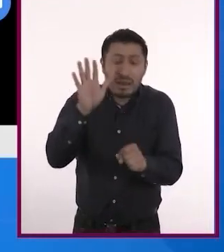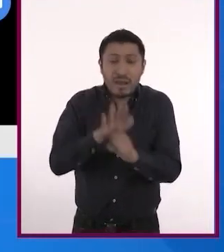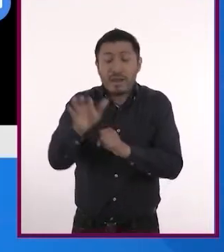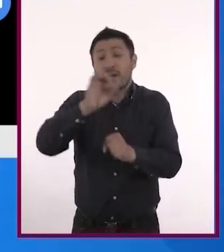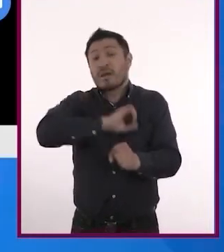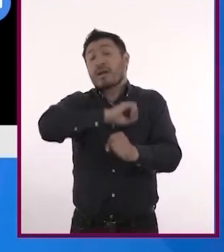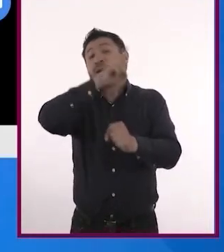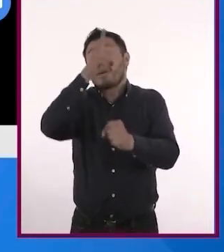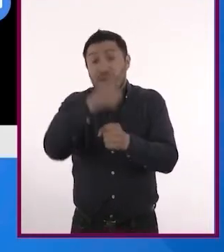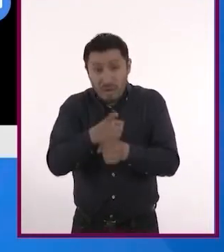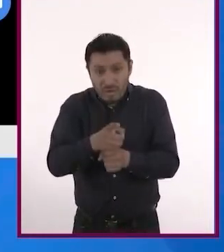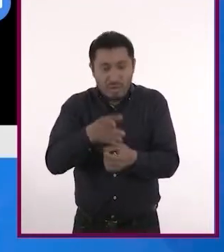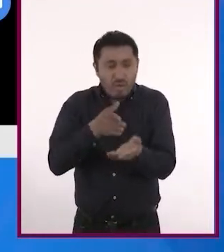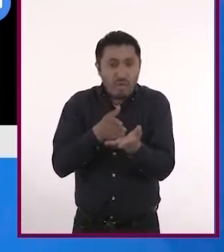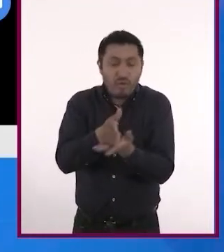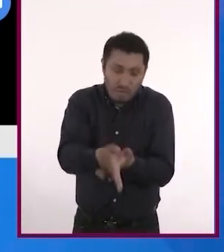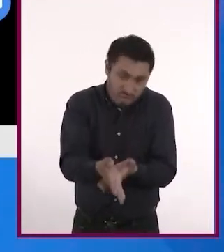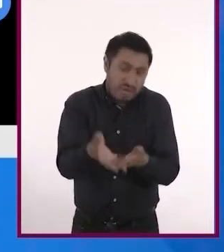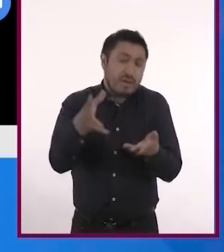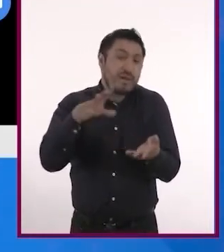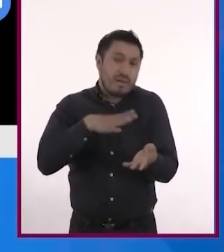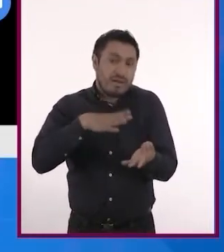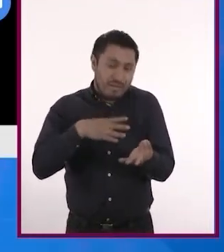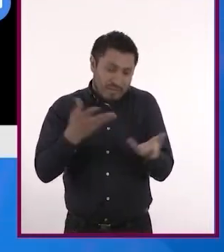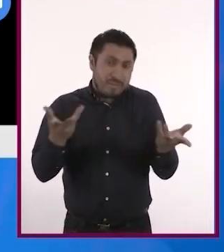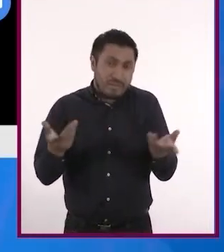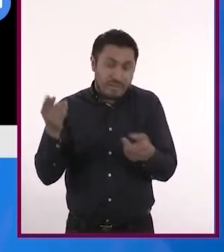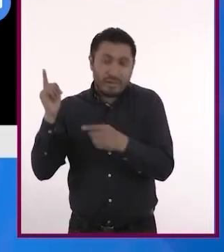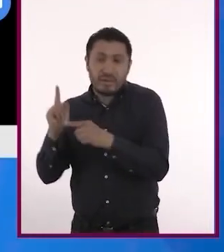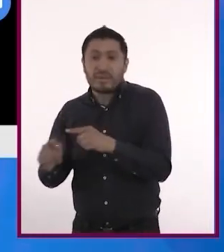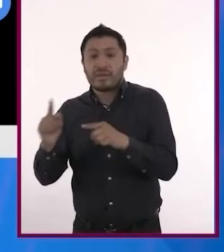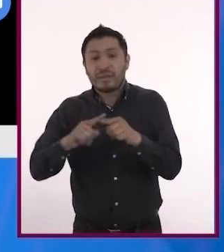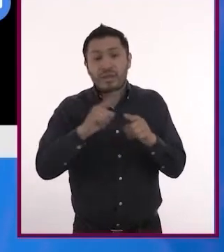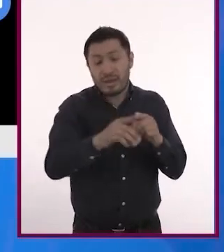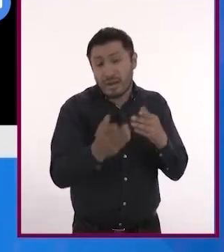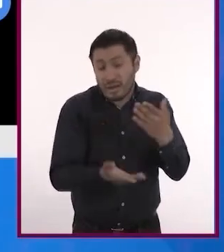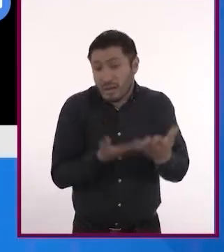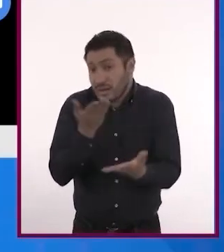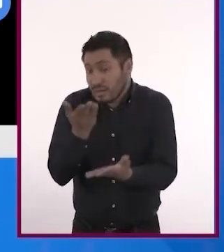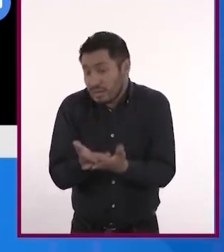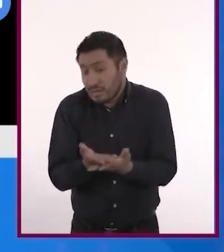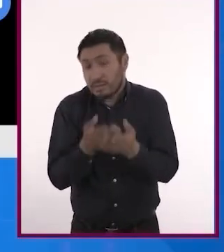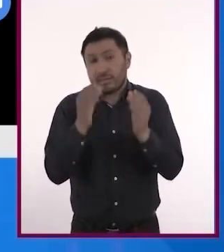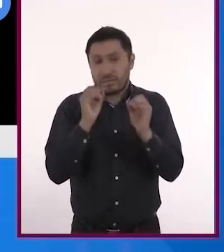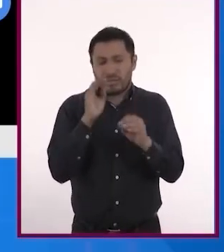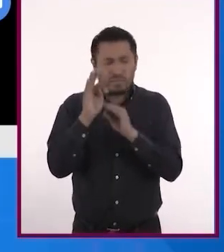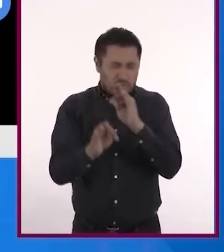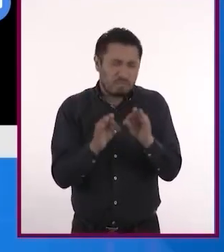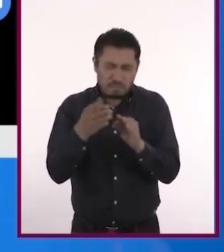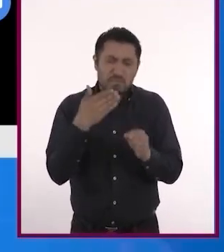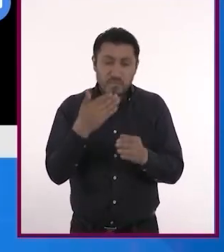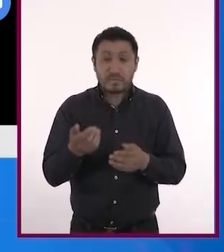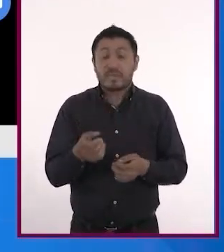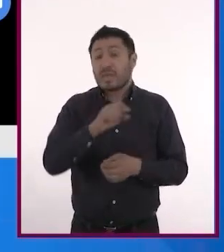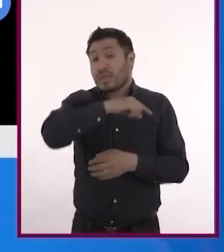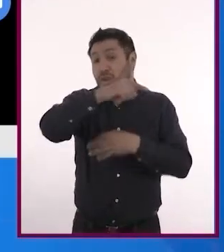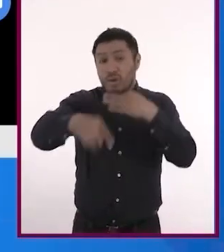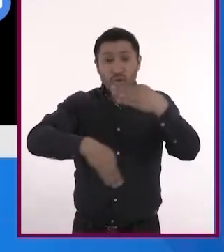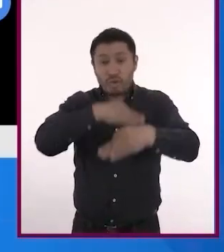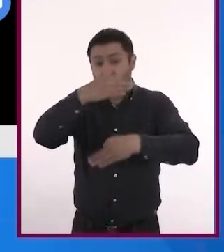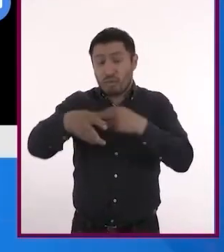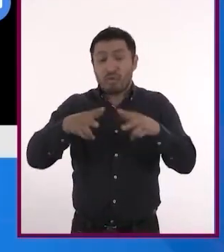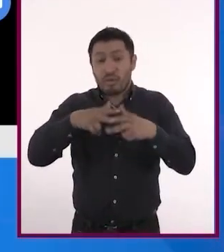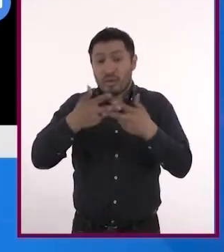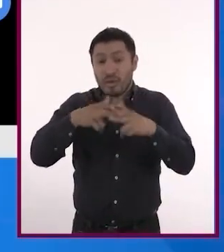posibilidades de acceso que se tengan a estos distintos tipos de tratamiento o distintas herramientas para